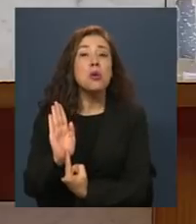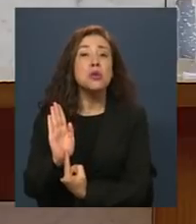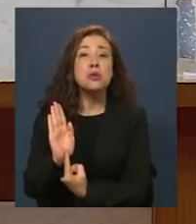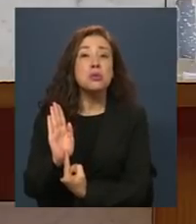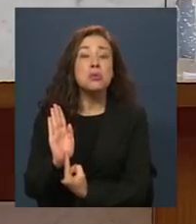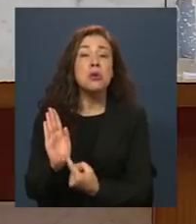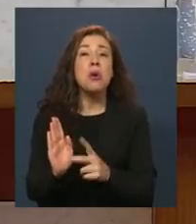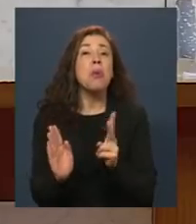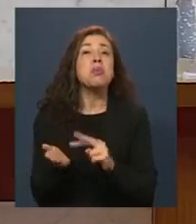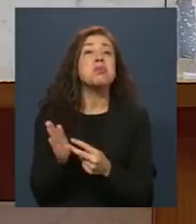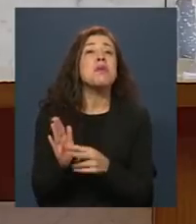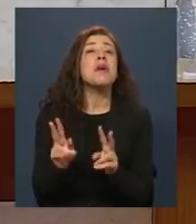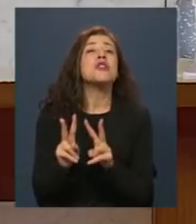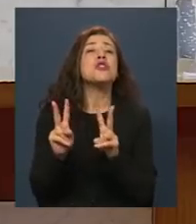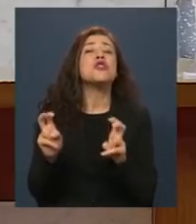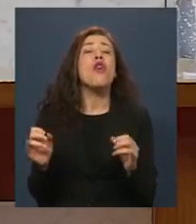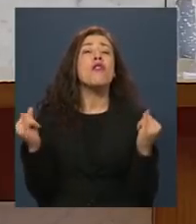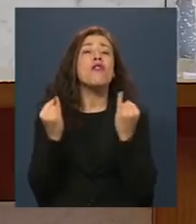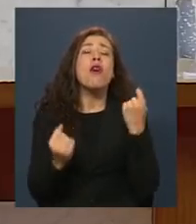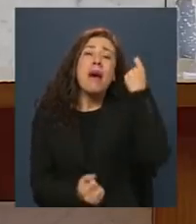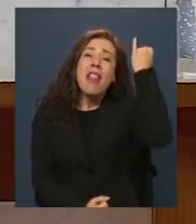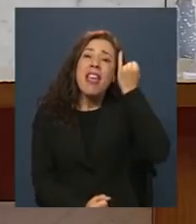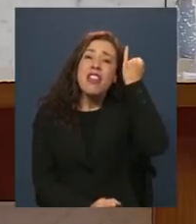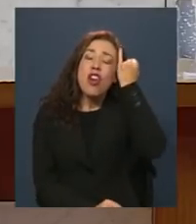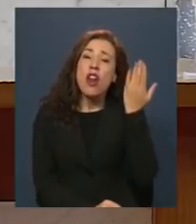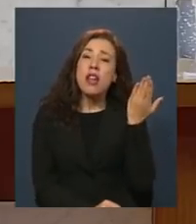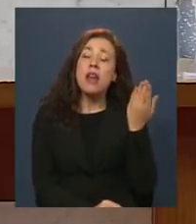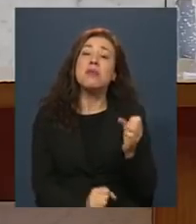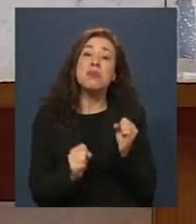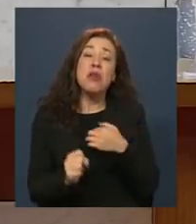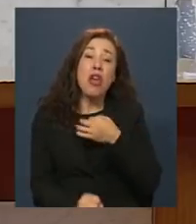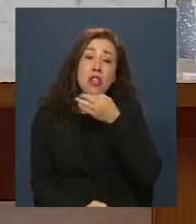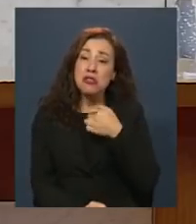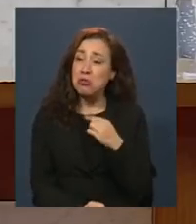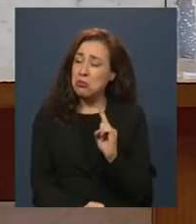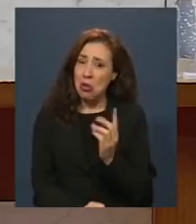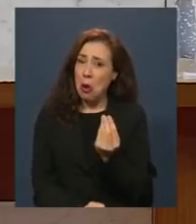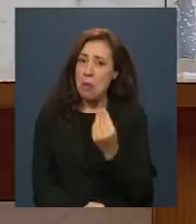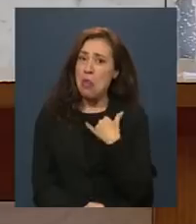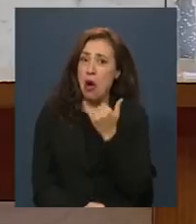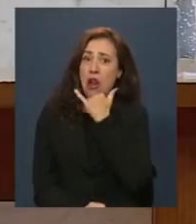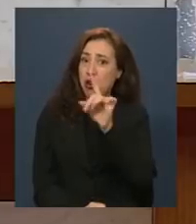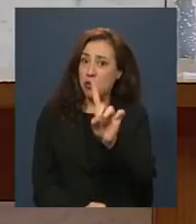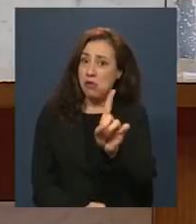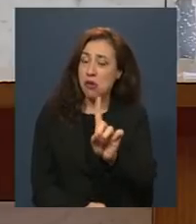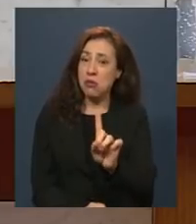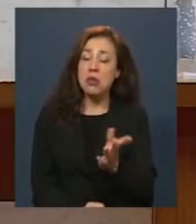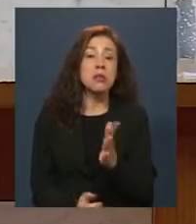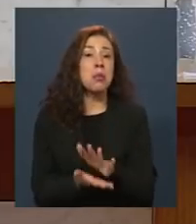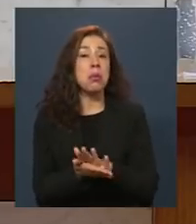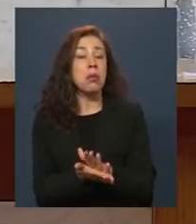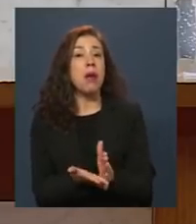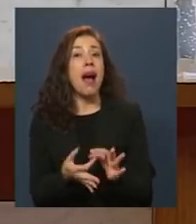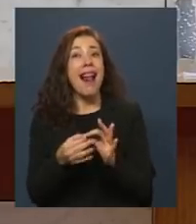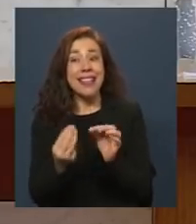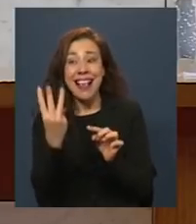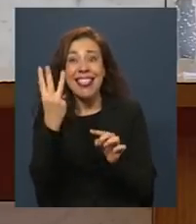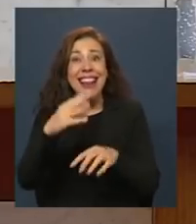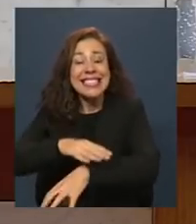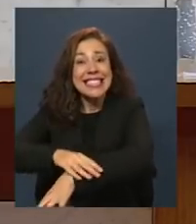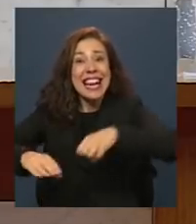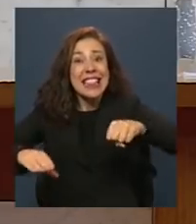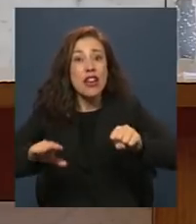una controversia sobreideologizada. Podría decir, sin temor a equivocarme, que de no haber sido por estos 3